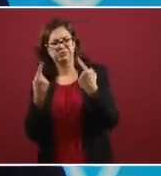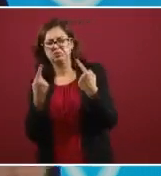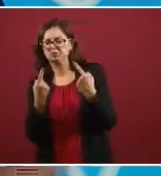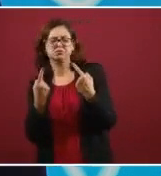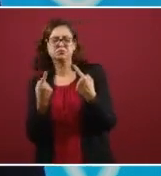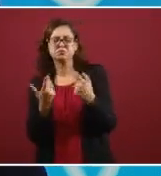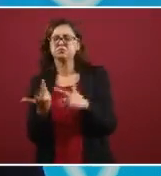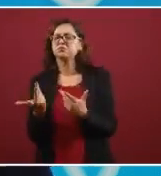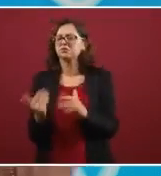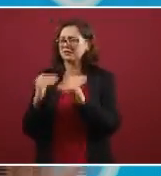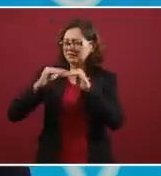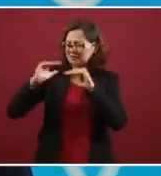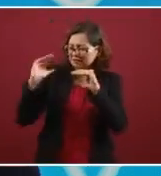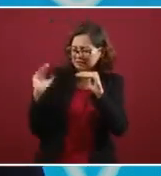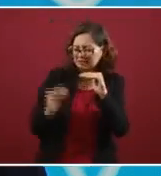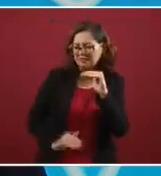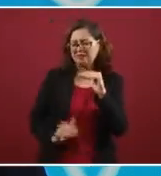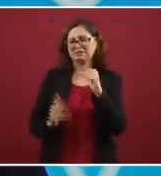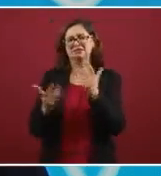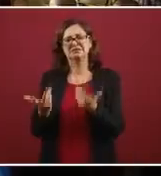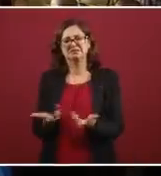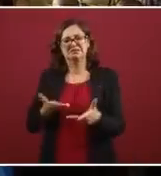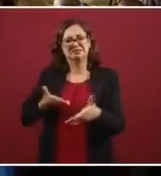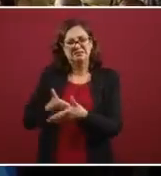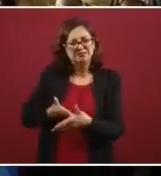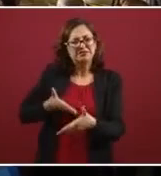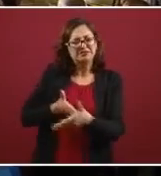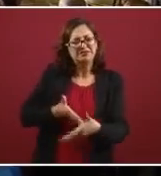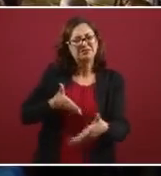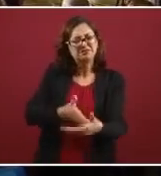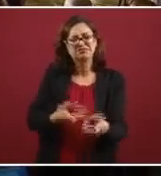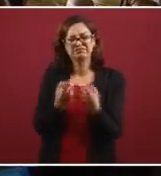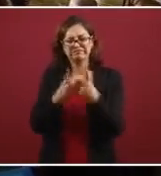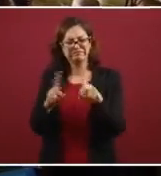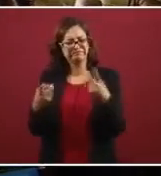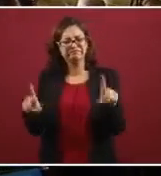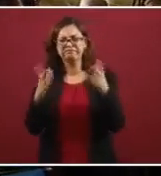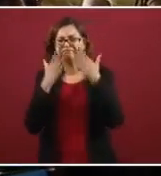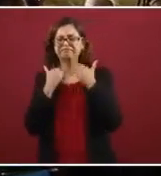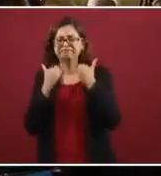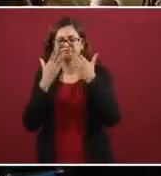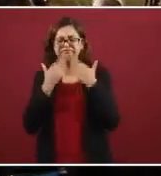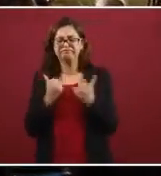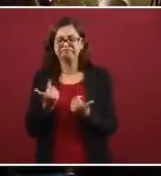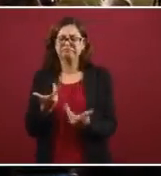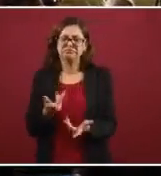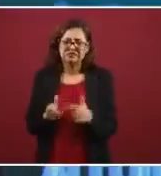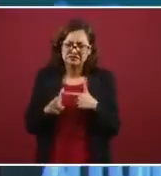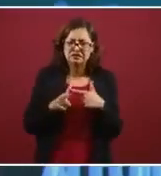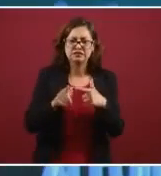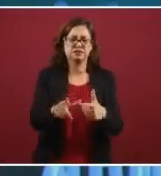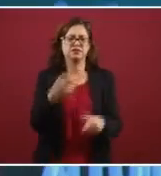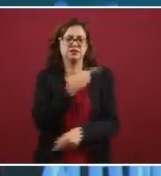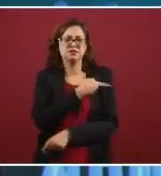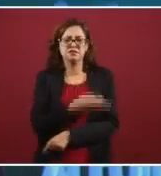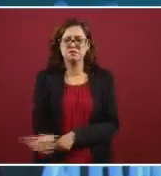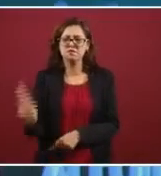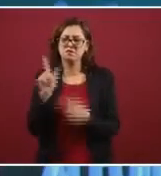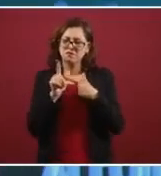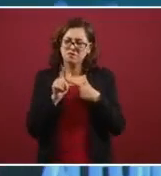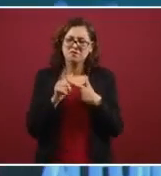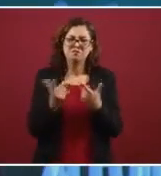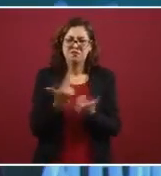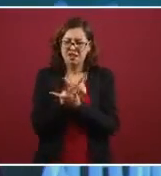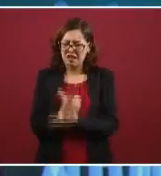ineficiente, conspira, traba el desarrollo y es una barrera a la erradicación de la pobreza, al ejercicio de la libertad y